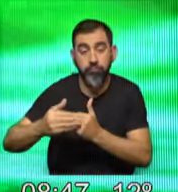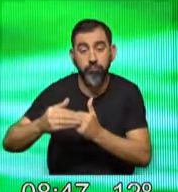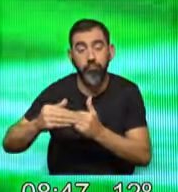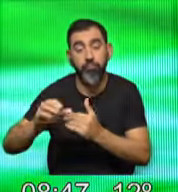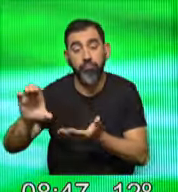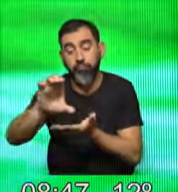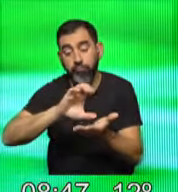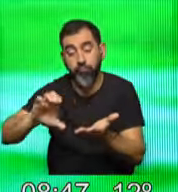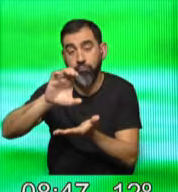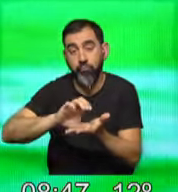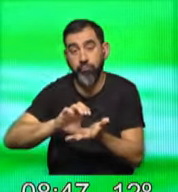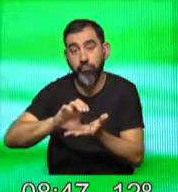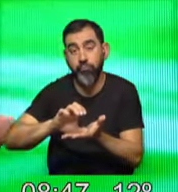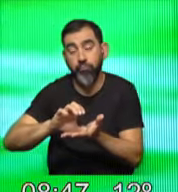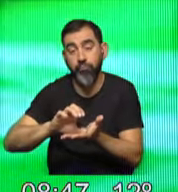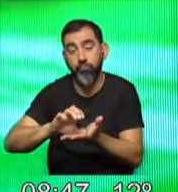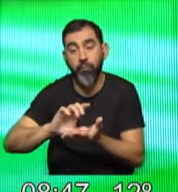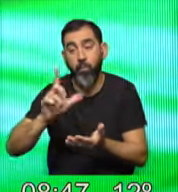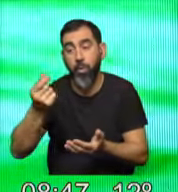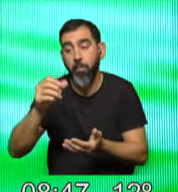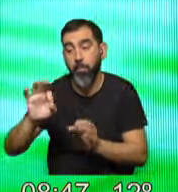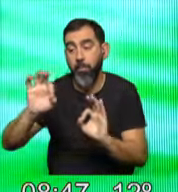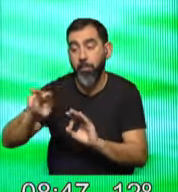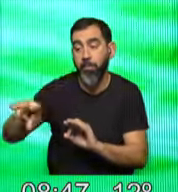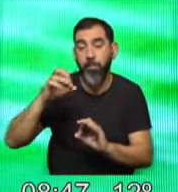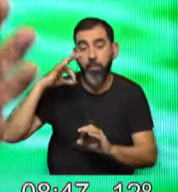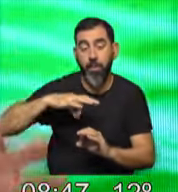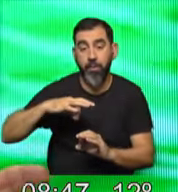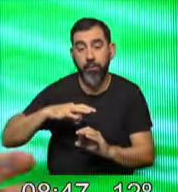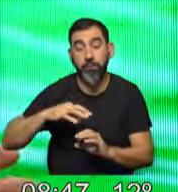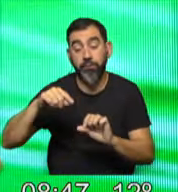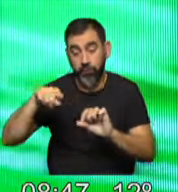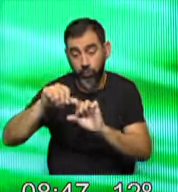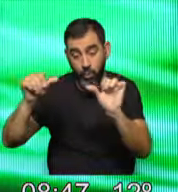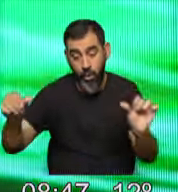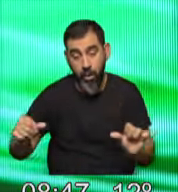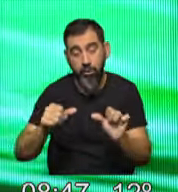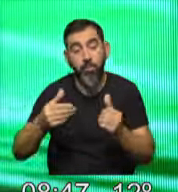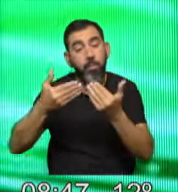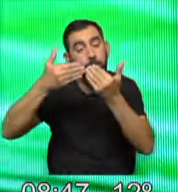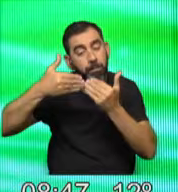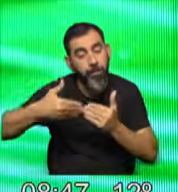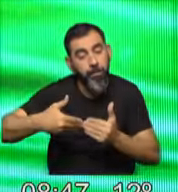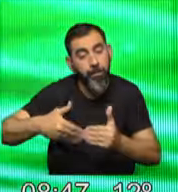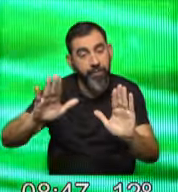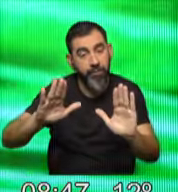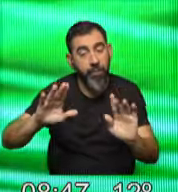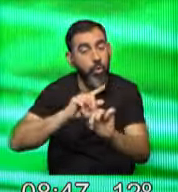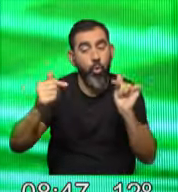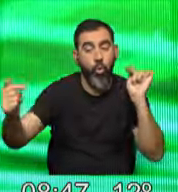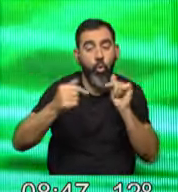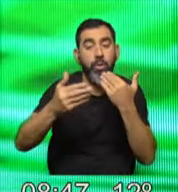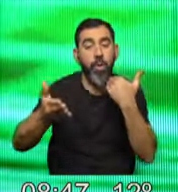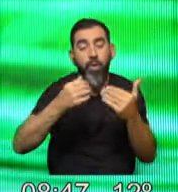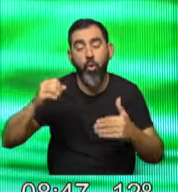acumulación de capital y a la reproducción de la sociedad pero que no tiene ingreso ninguno en fin esto que hacemos nosotros es el comienzo no va en contra de